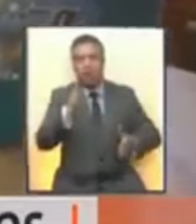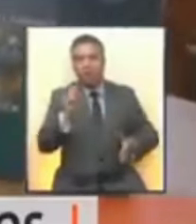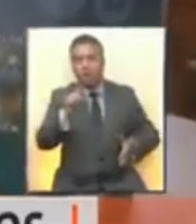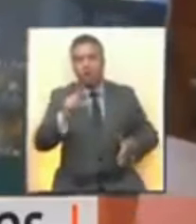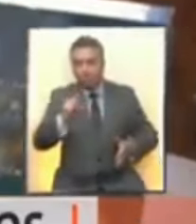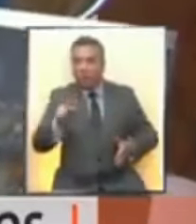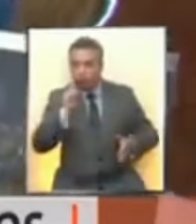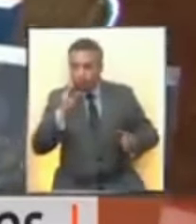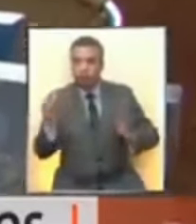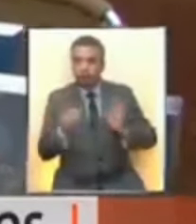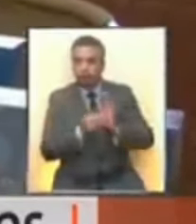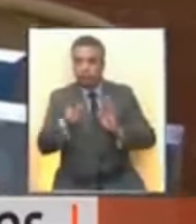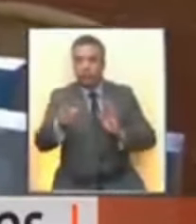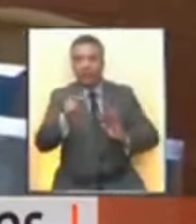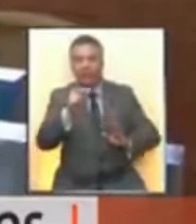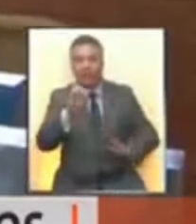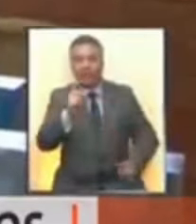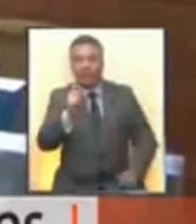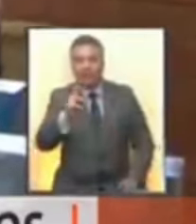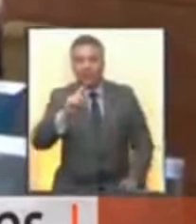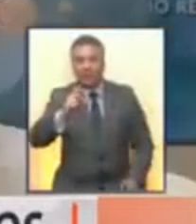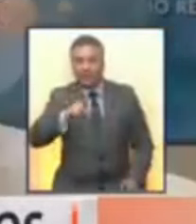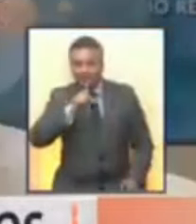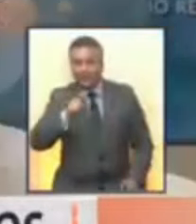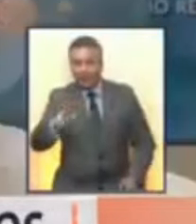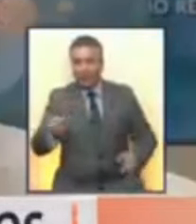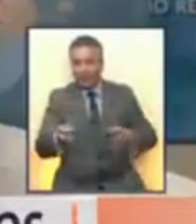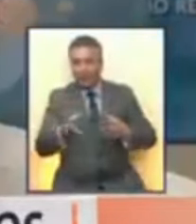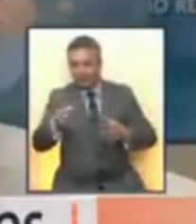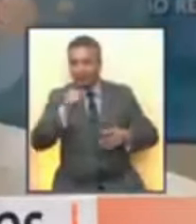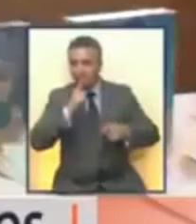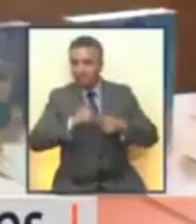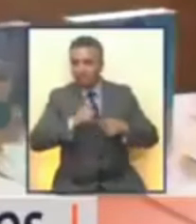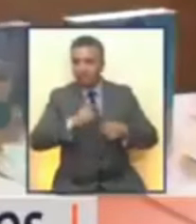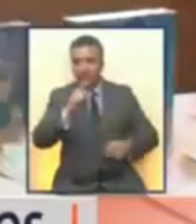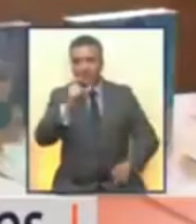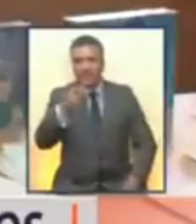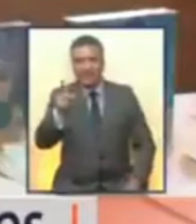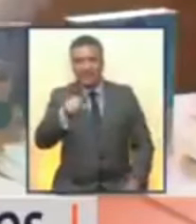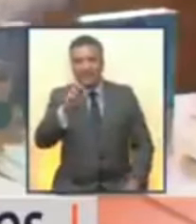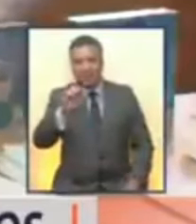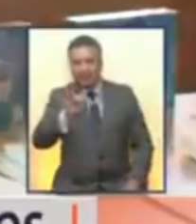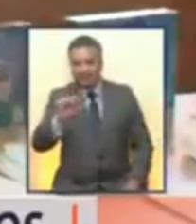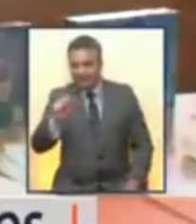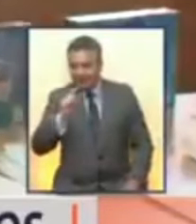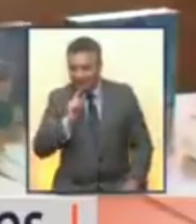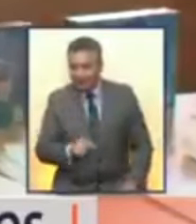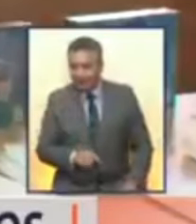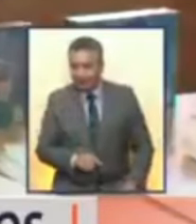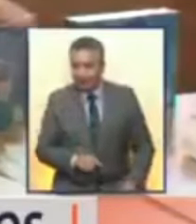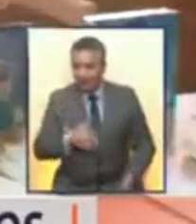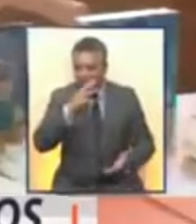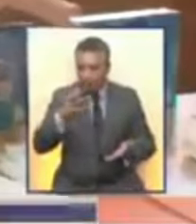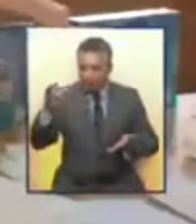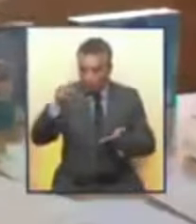incluye este detergente mágico que ya tiene hasta nombre. Se llama Chispesa. Si tú lo tiras a la lavadora, el agua lo toca,